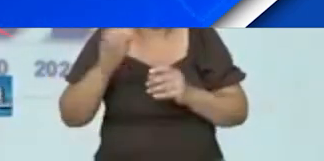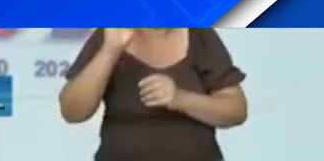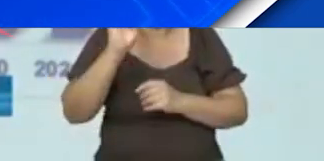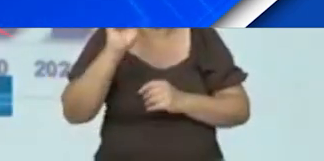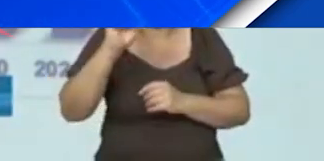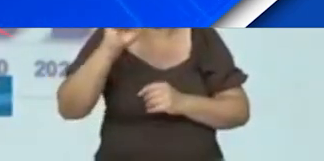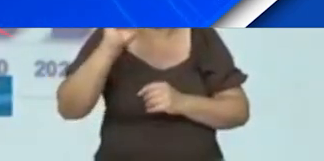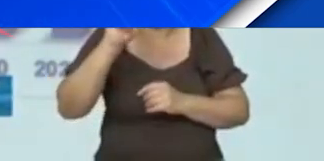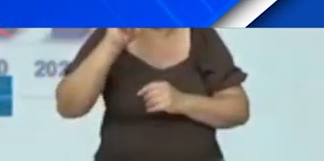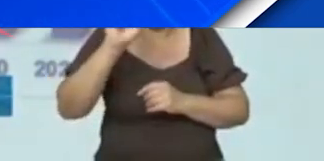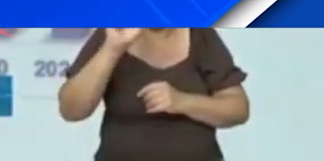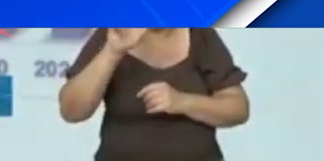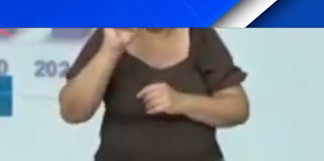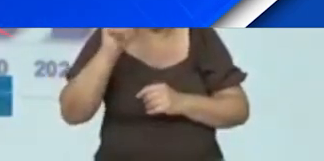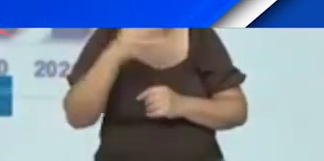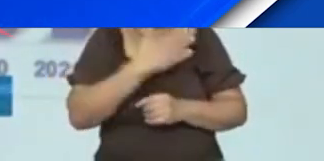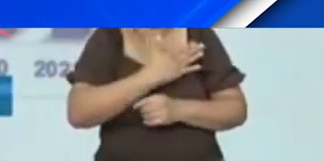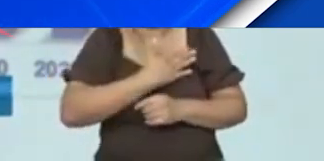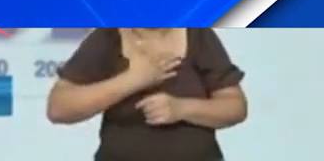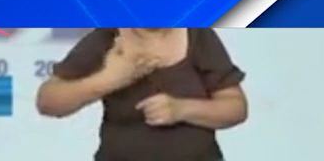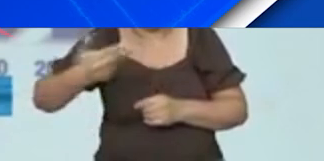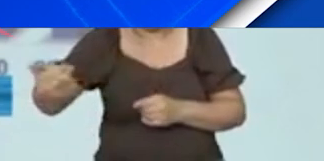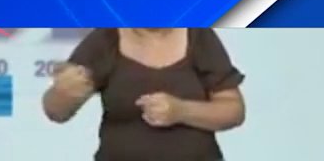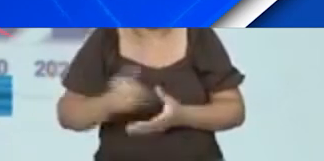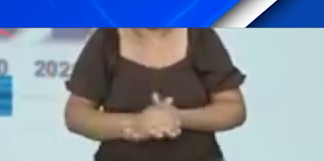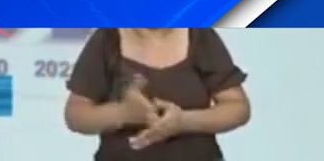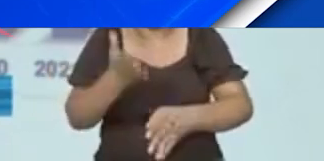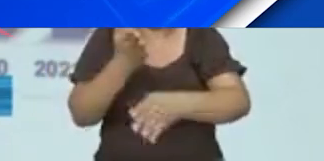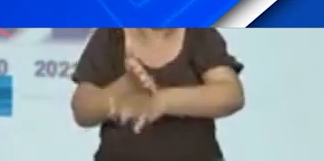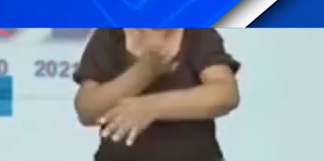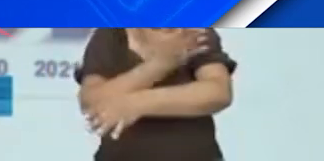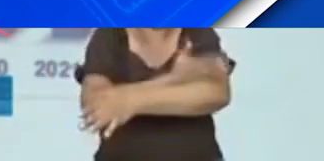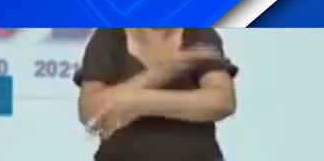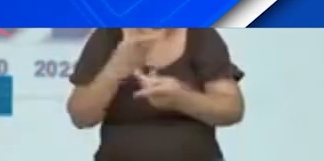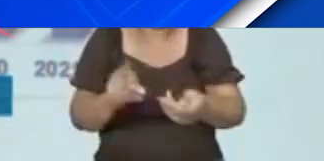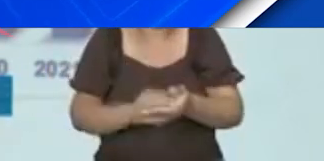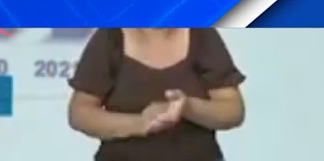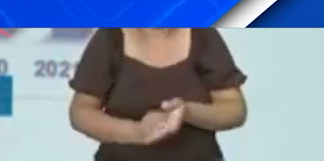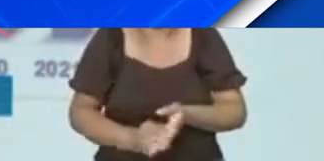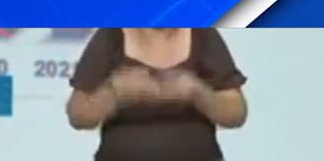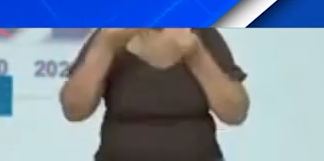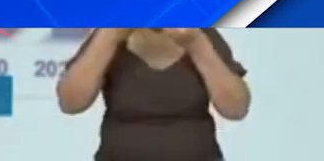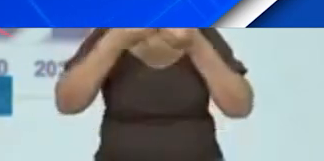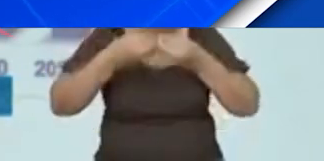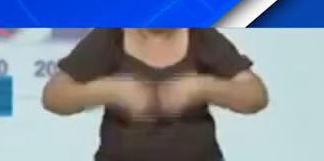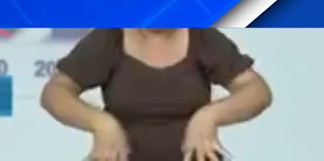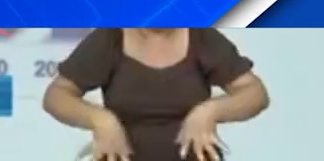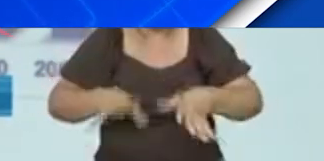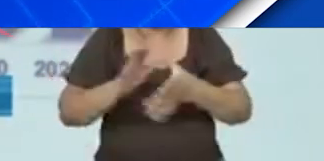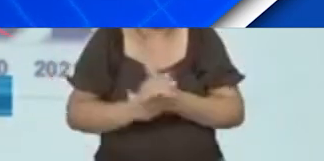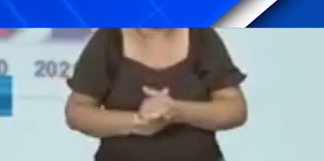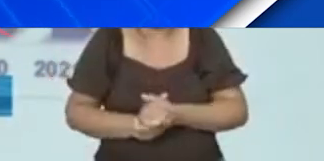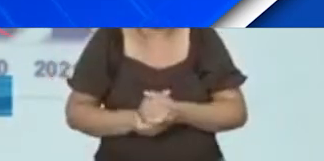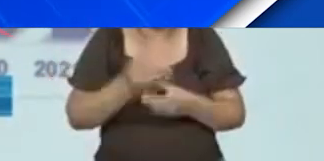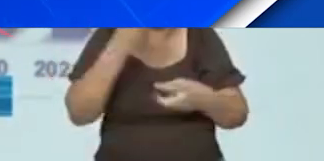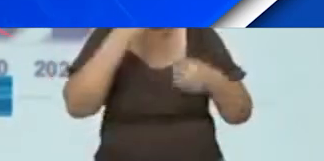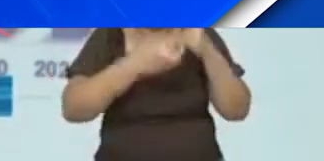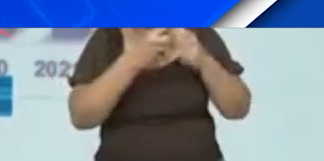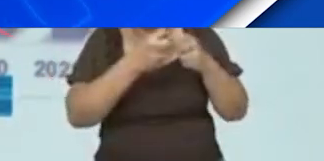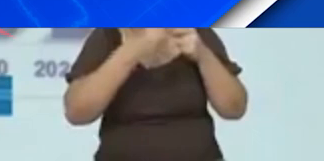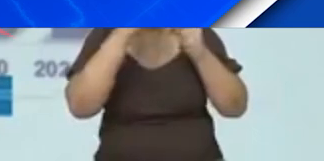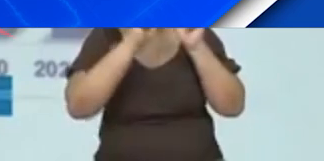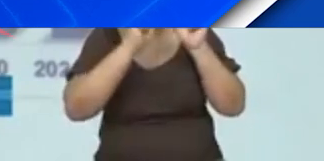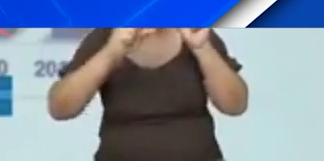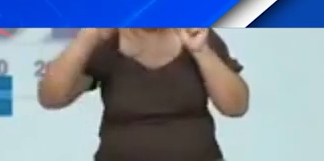las de transmisión, se han mejorado. Antes en transmisión, en alta tensión, habían pérdidas. Estas son pérdidas técnicas, ¿verdad? Son pérdidas